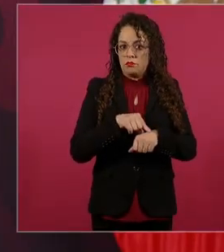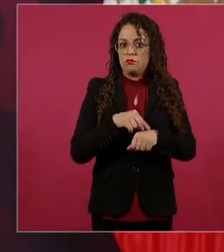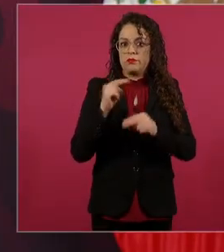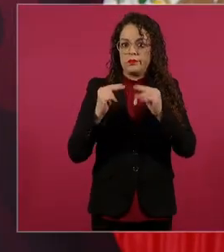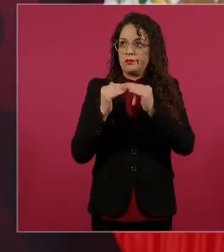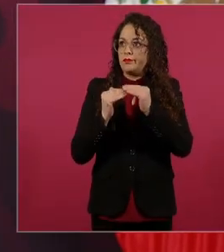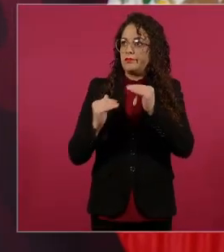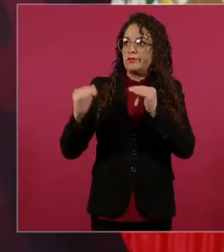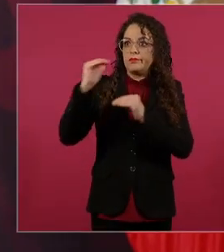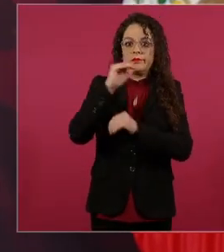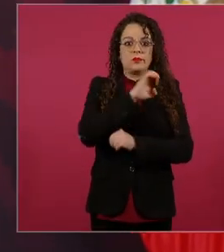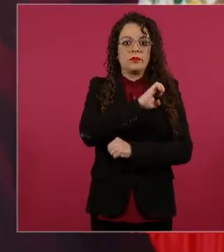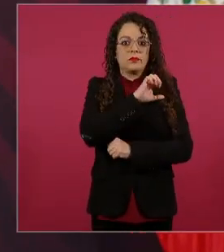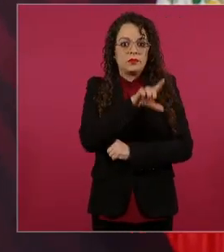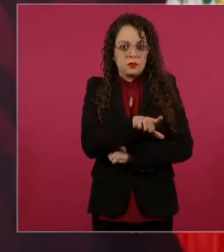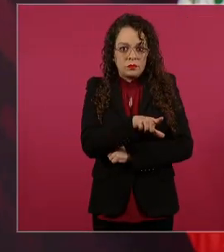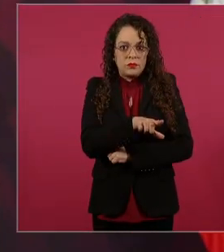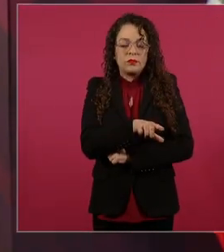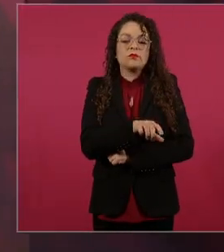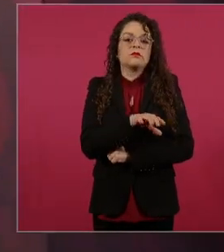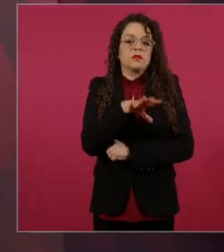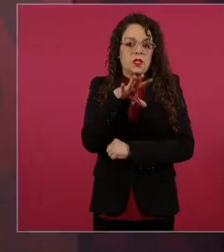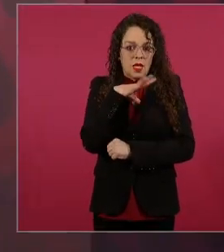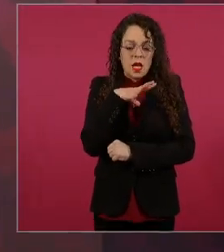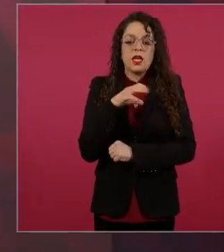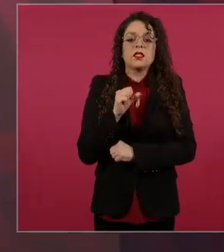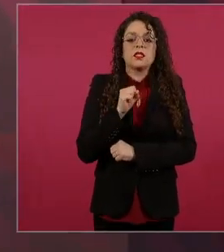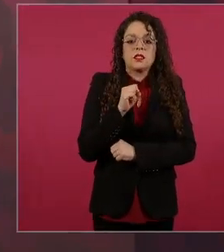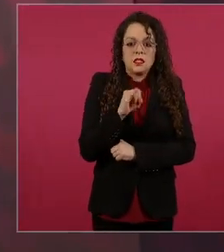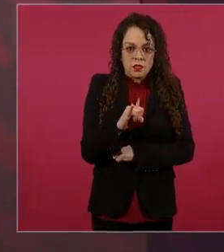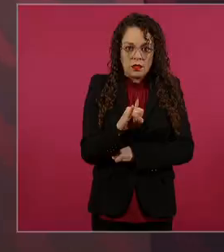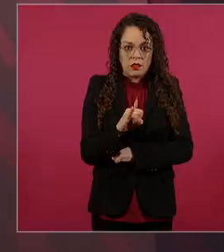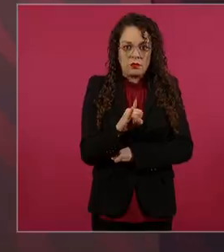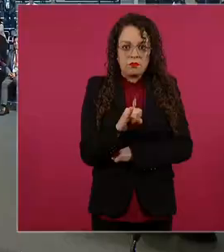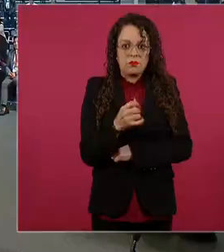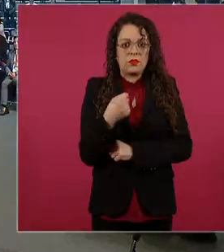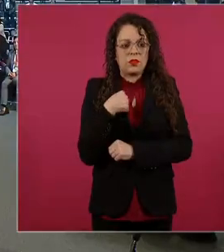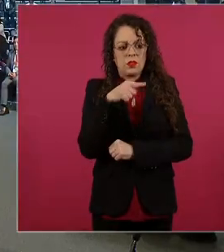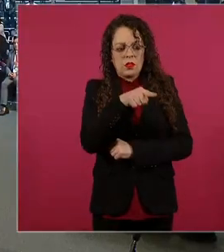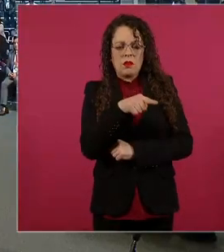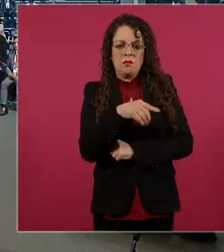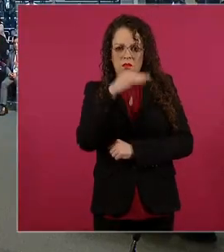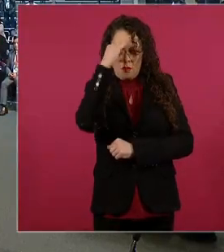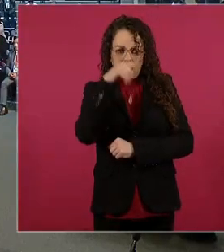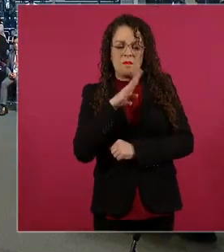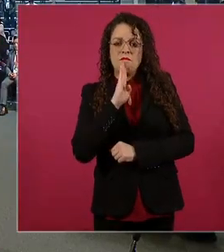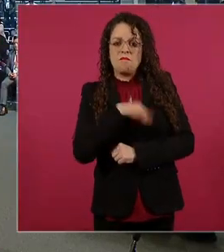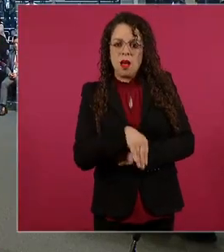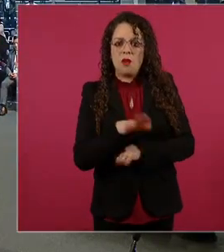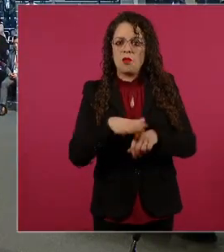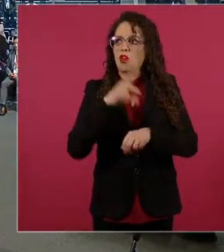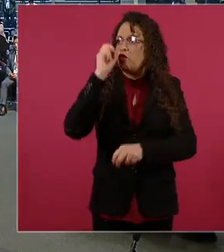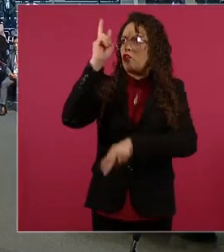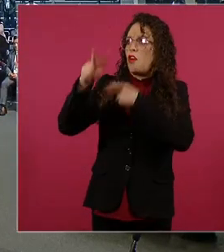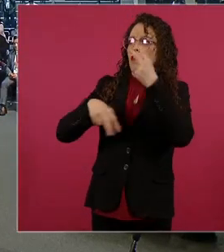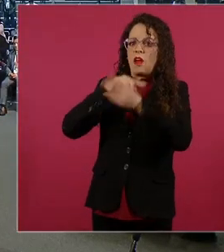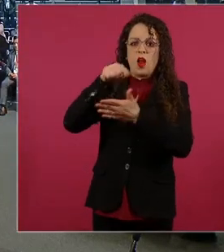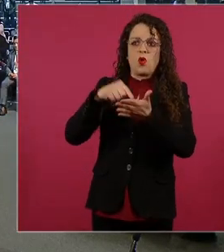ya tienen familia tienen que ir sus hijos a la escuela allá no está tan fácil